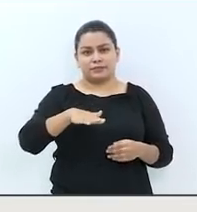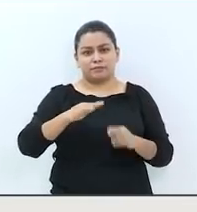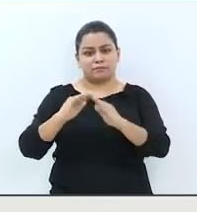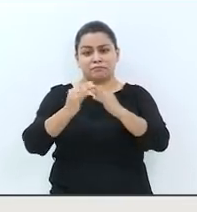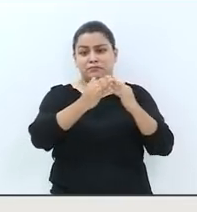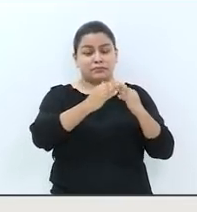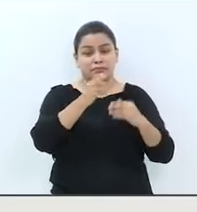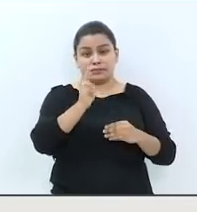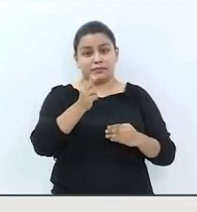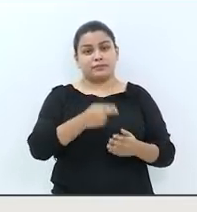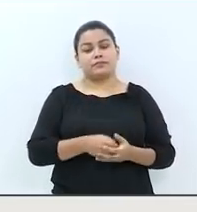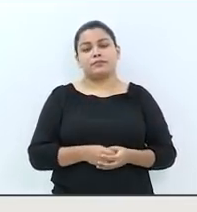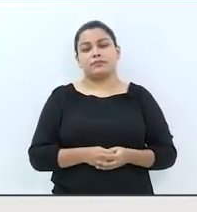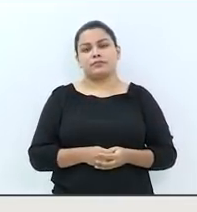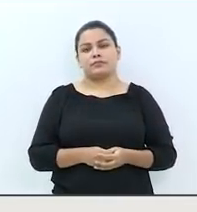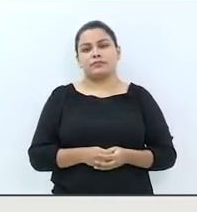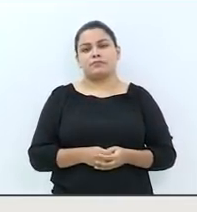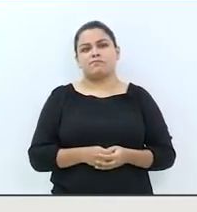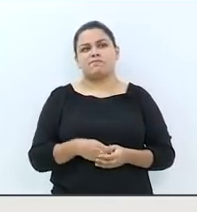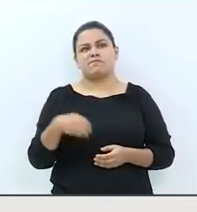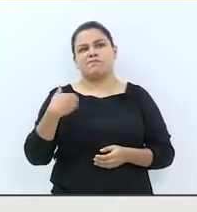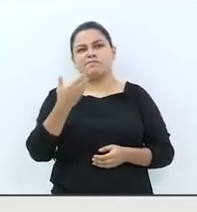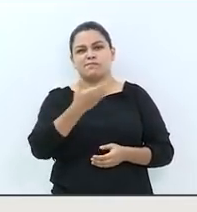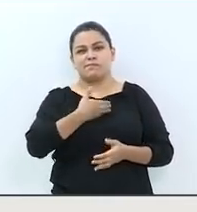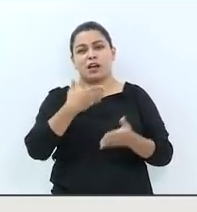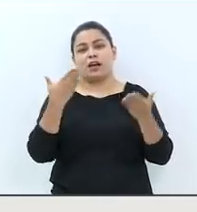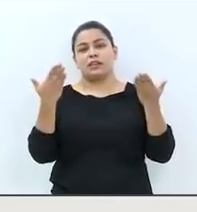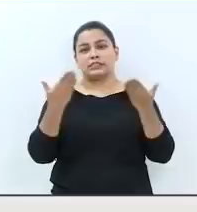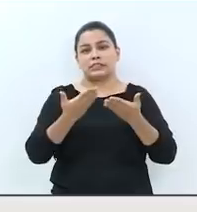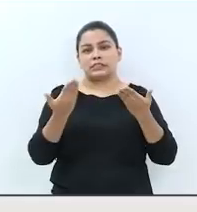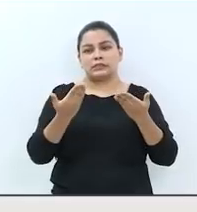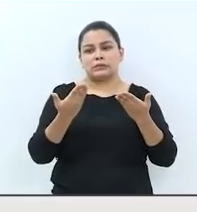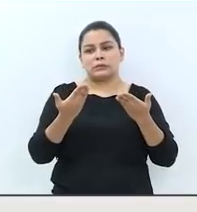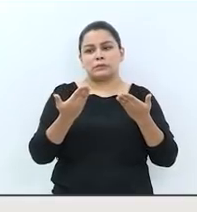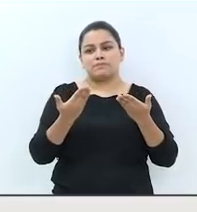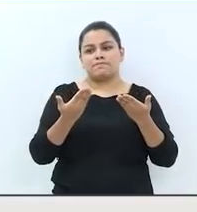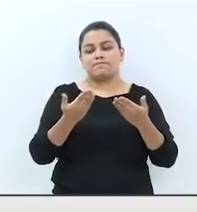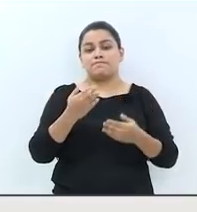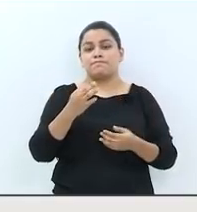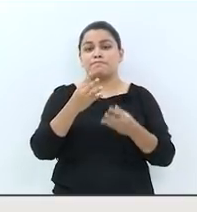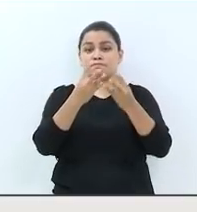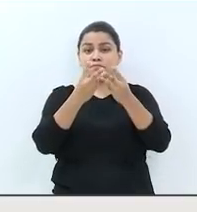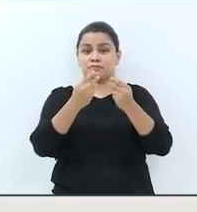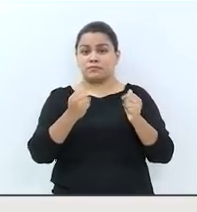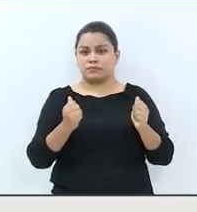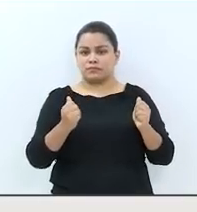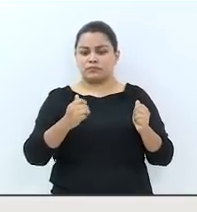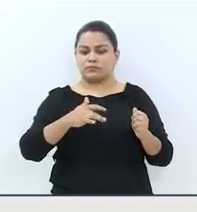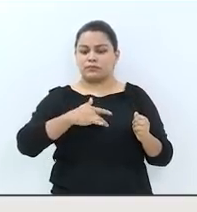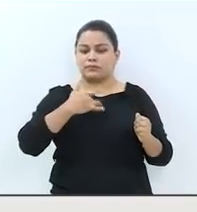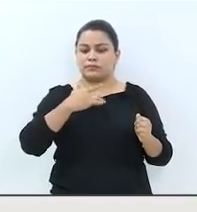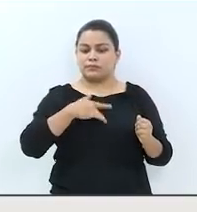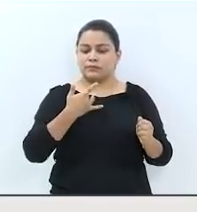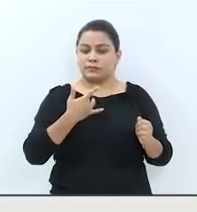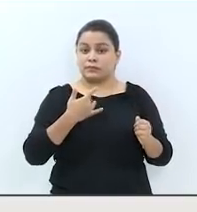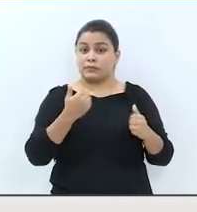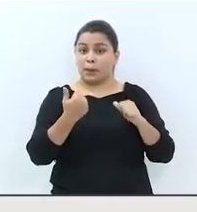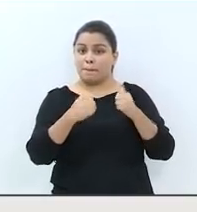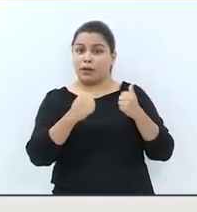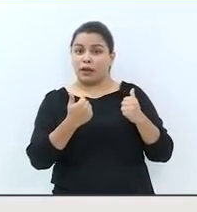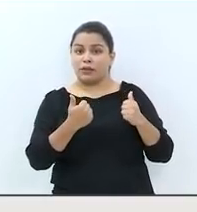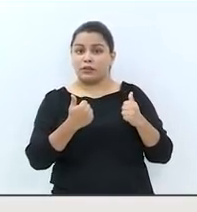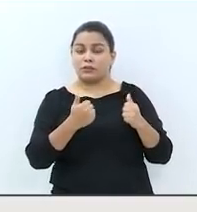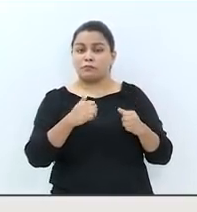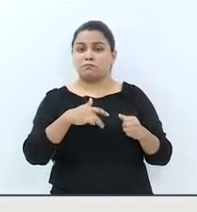comunidad misma, solemos muchas veces actuar un poco respondiendo a cómo nos sentimos, sin un poco pasar por